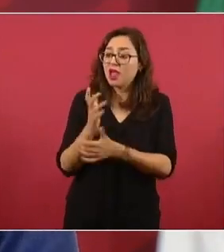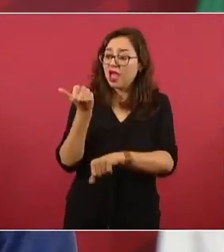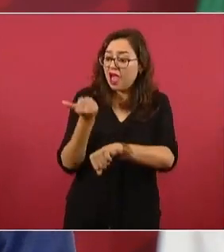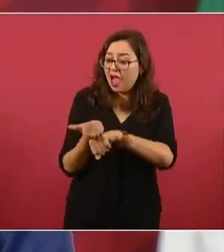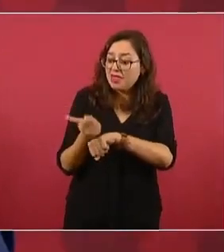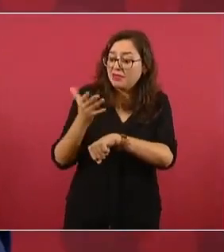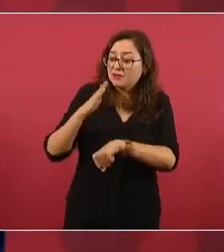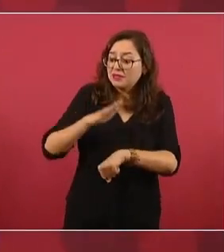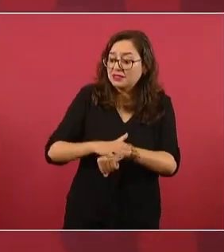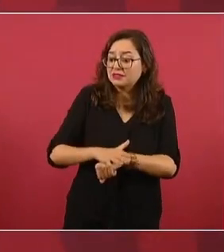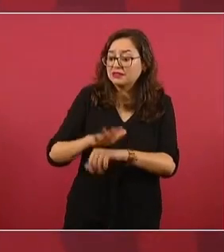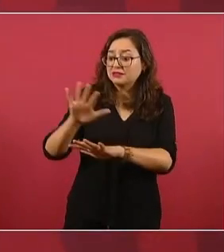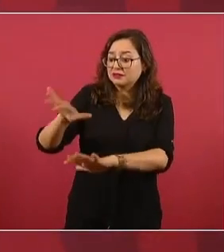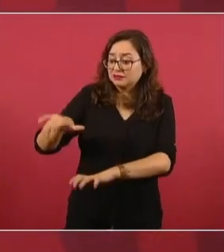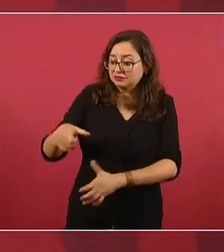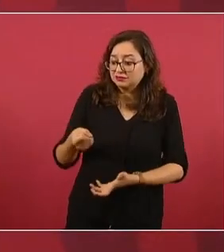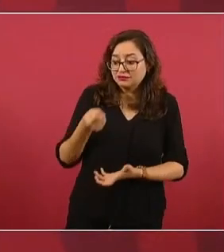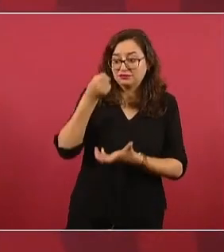y que el presupuesto